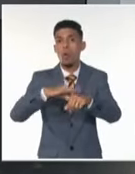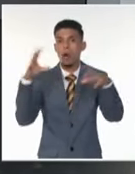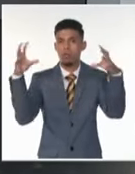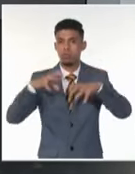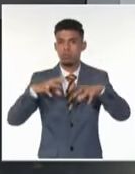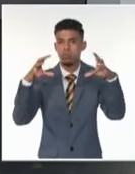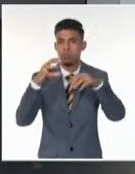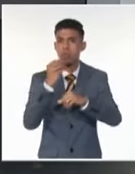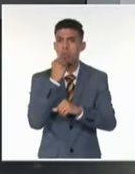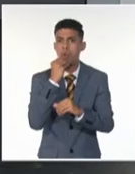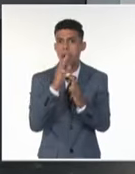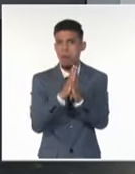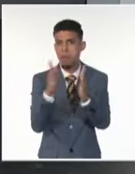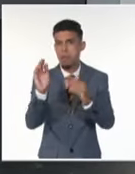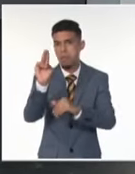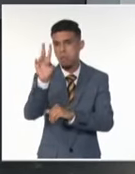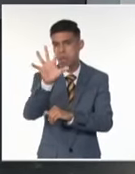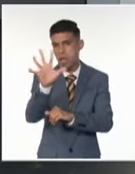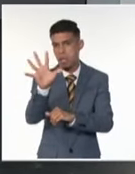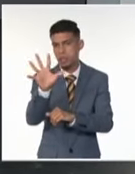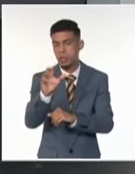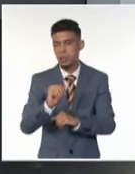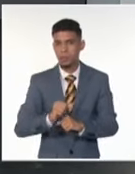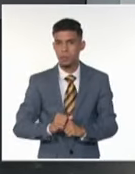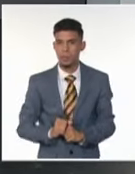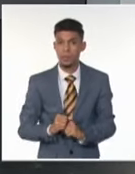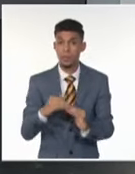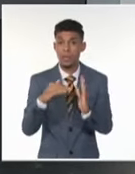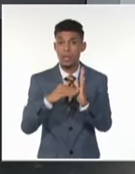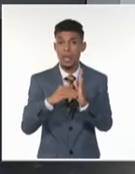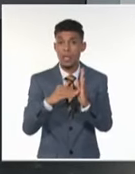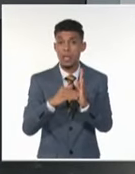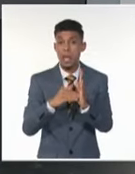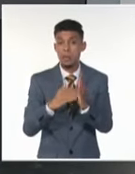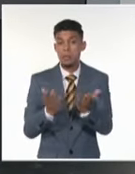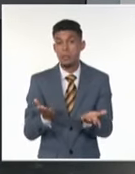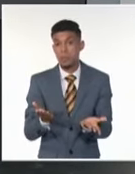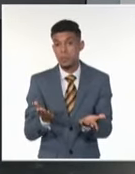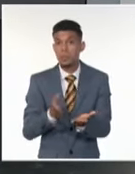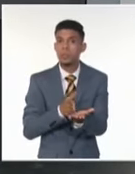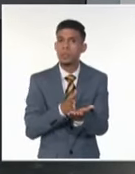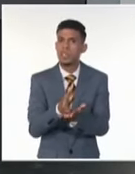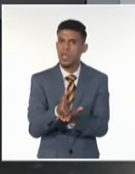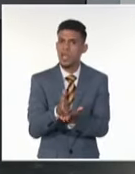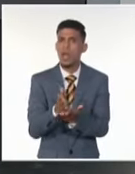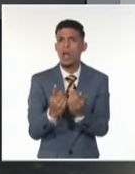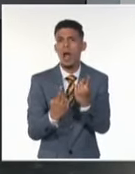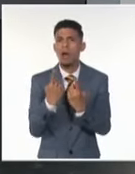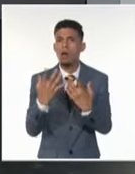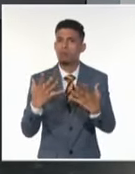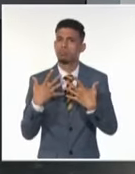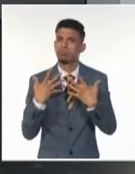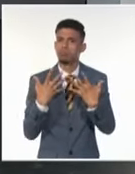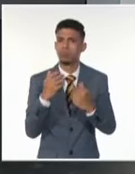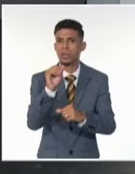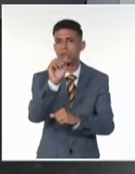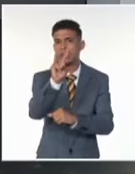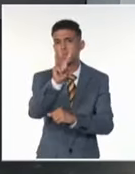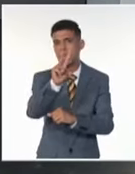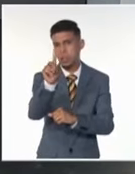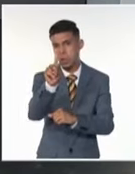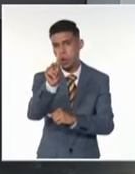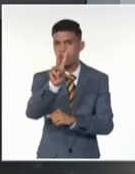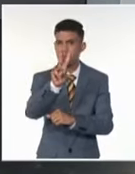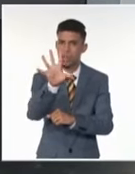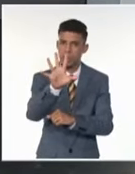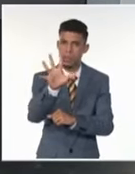hasta los 25 grados en zonas de la parte oriental. La tarde, pues va a ser un poco cálida o algo cálida, con valores entre los 32, 35 grados,